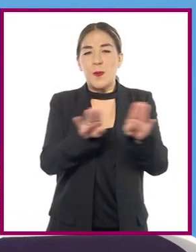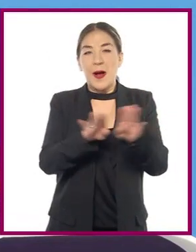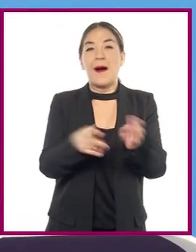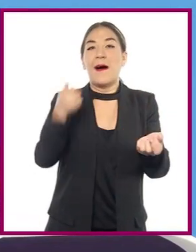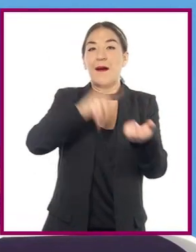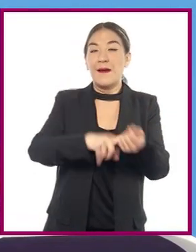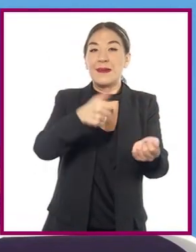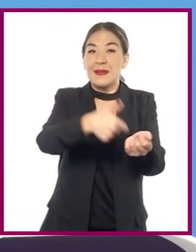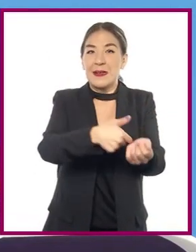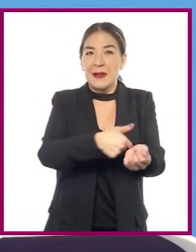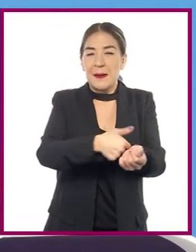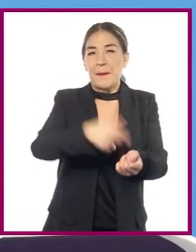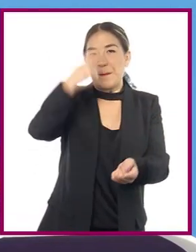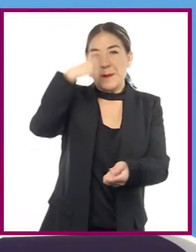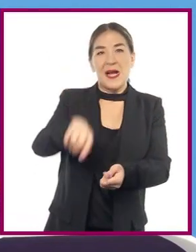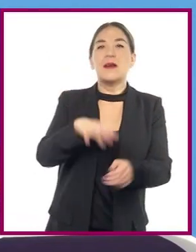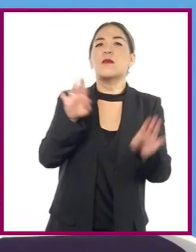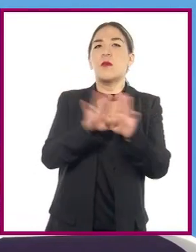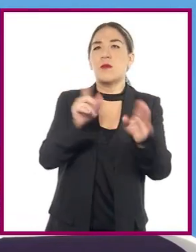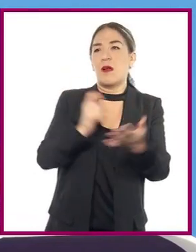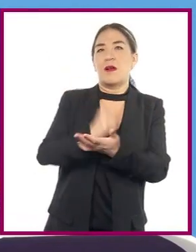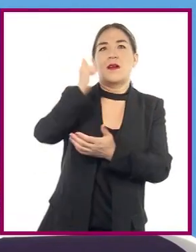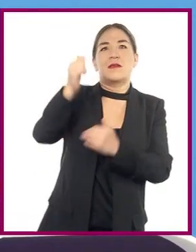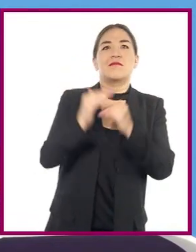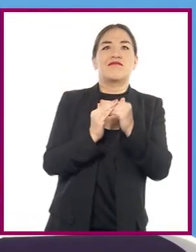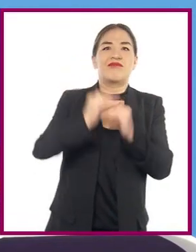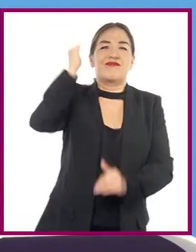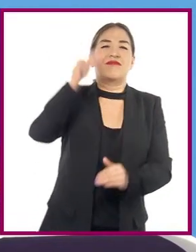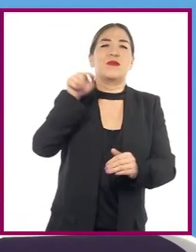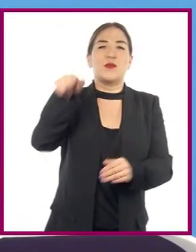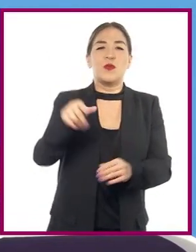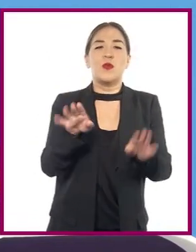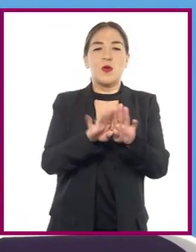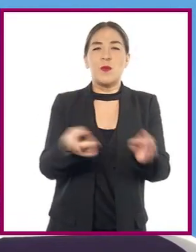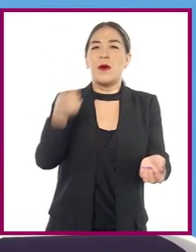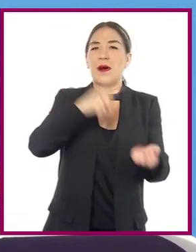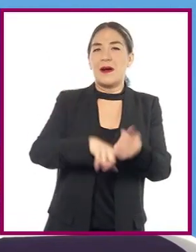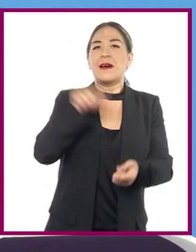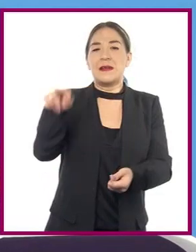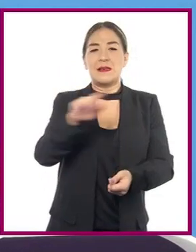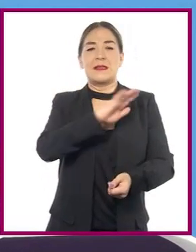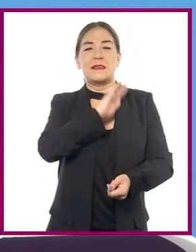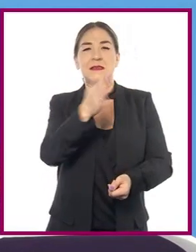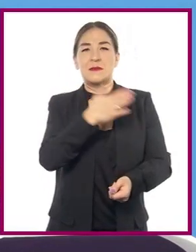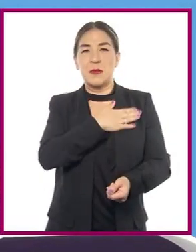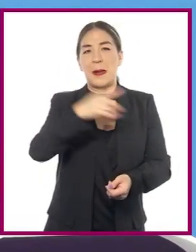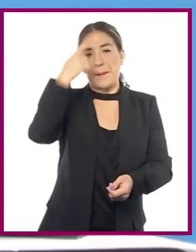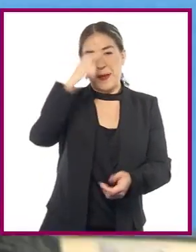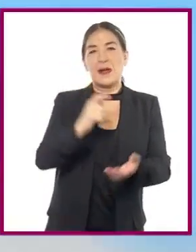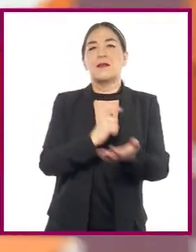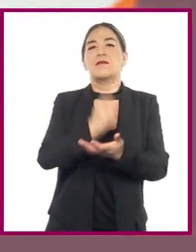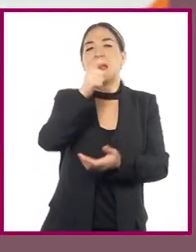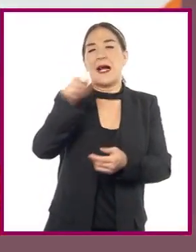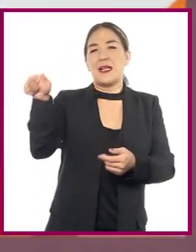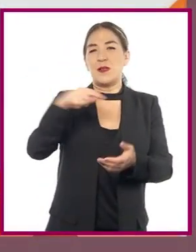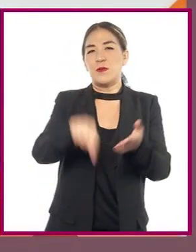esconderlos para no pagar los excesivos derechos que exige en España la Cámara de la Contratación de